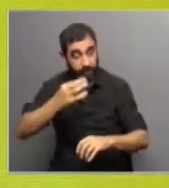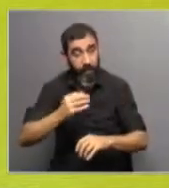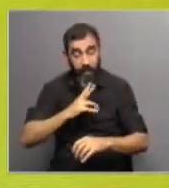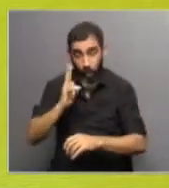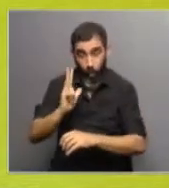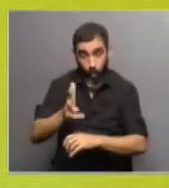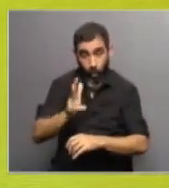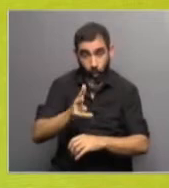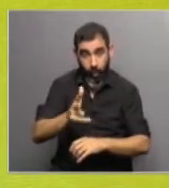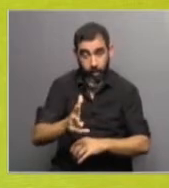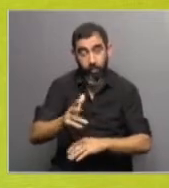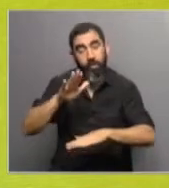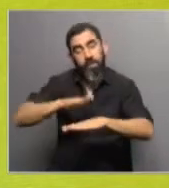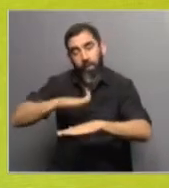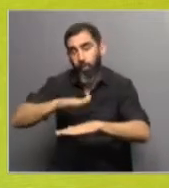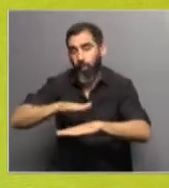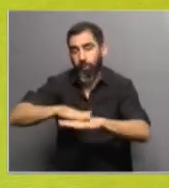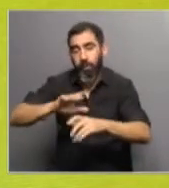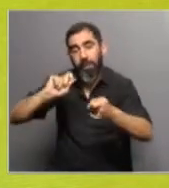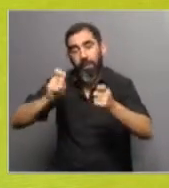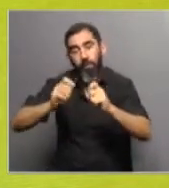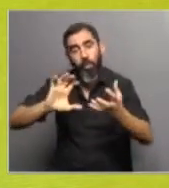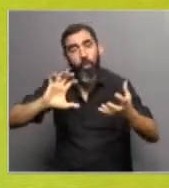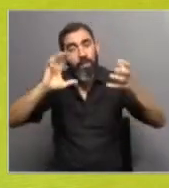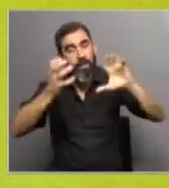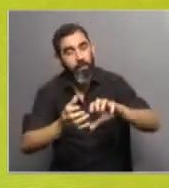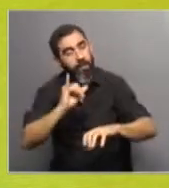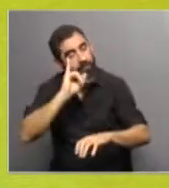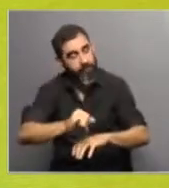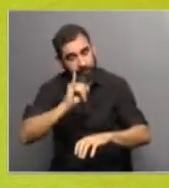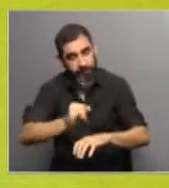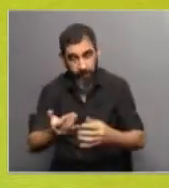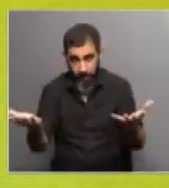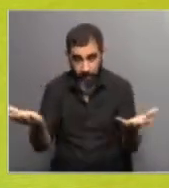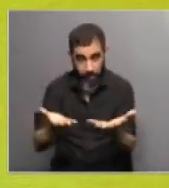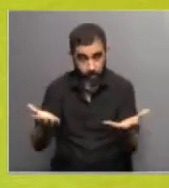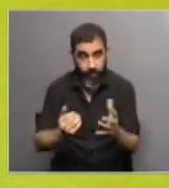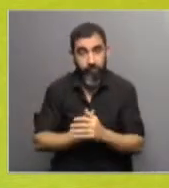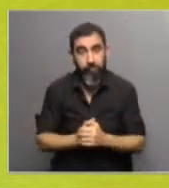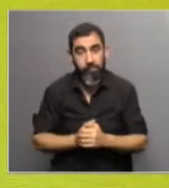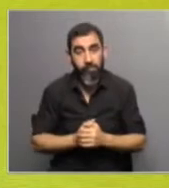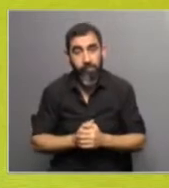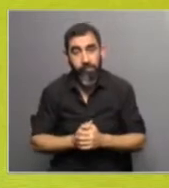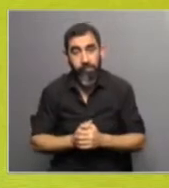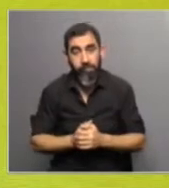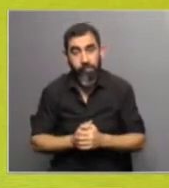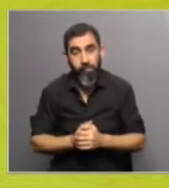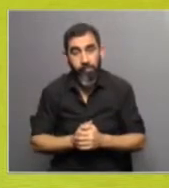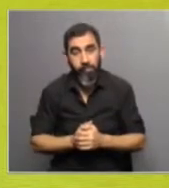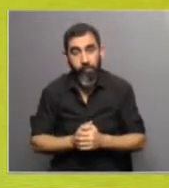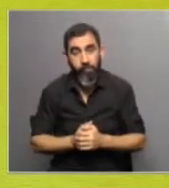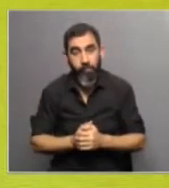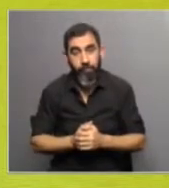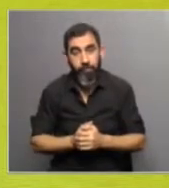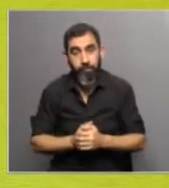humana ha tenido un impacto sobre el clima. O sea, eso al día de hoy, si uno lo pone en probabilidades, porque